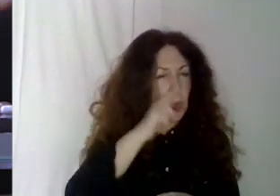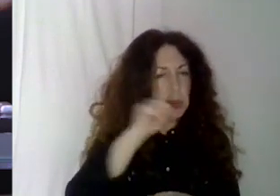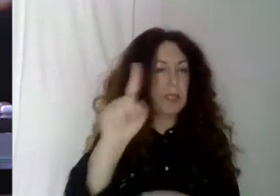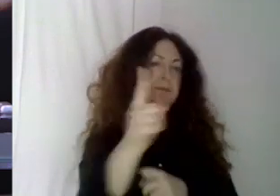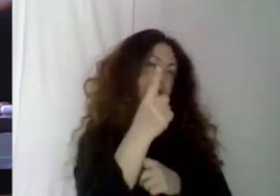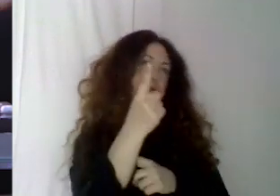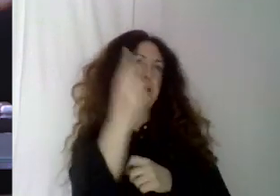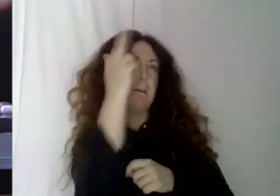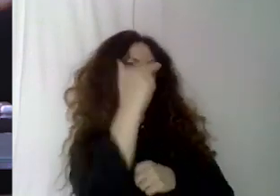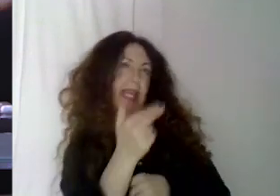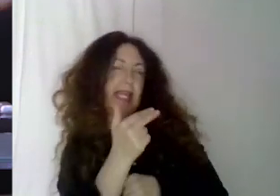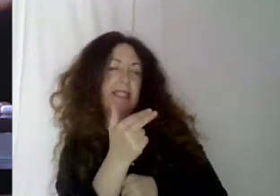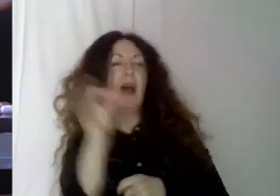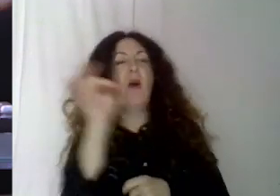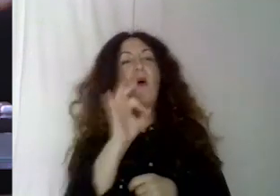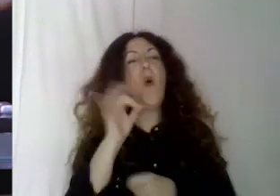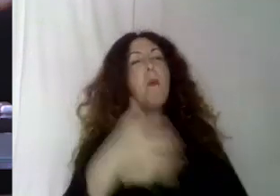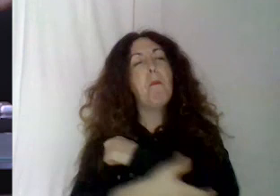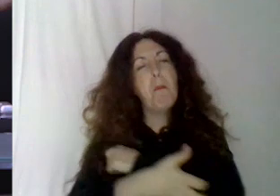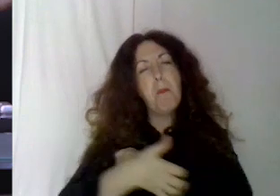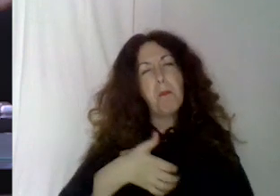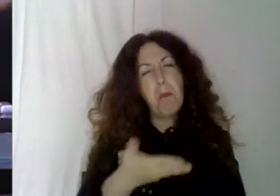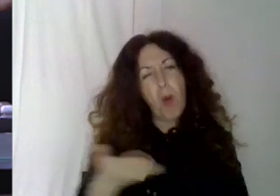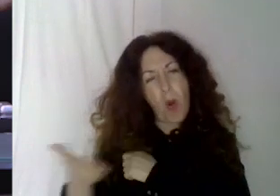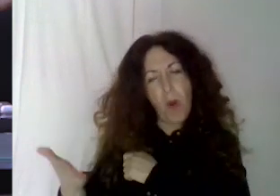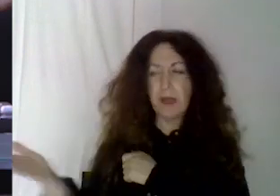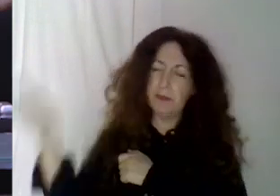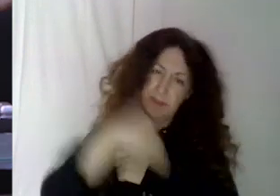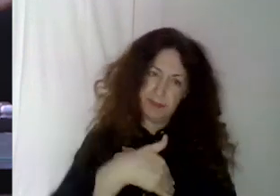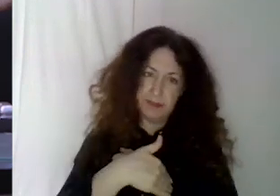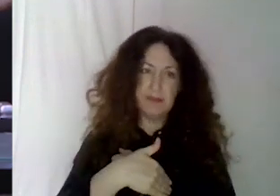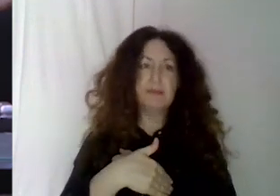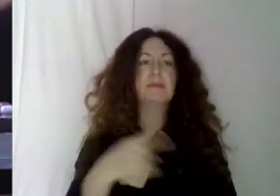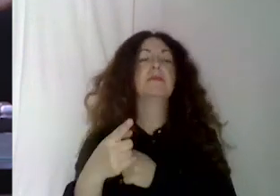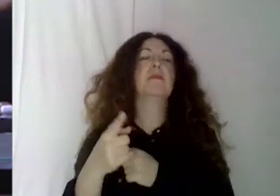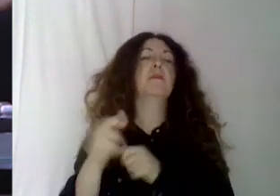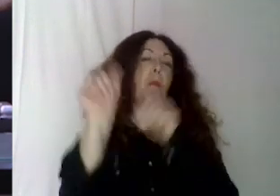extraña. Muy extraña, pero de una eficacia demoledora.